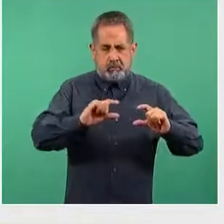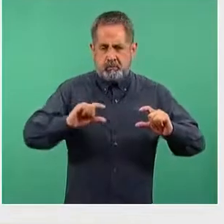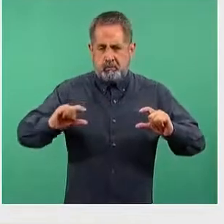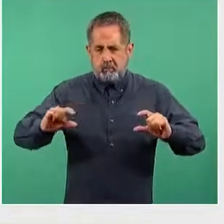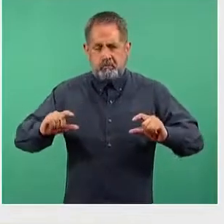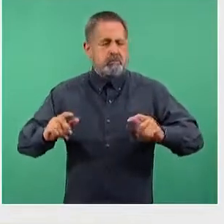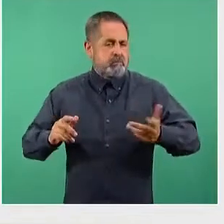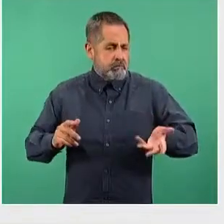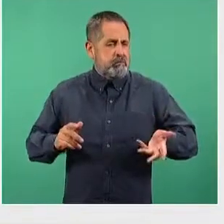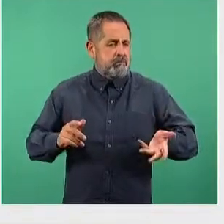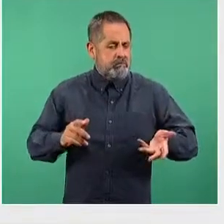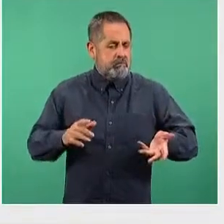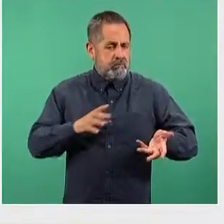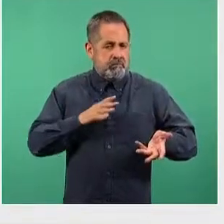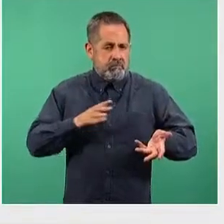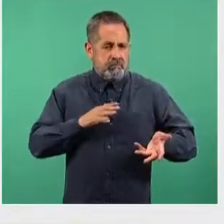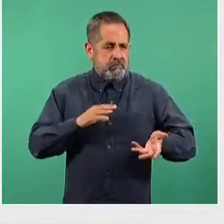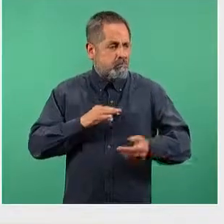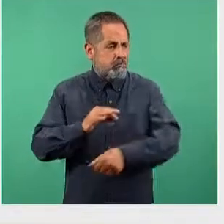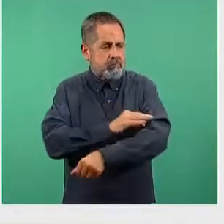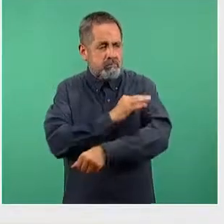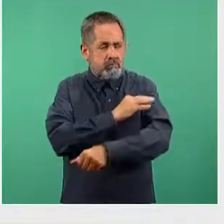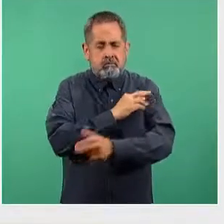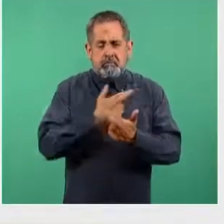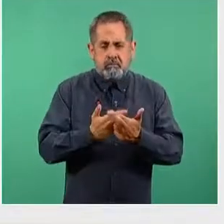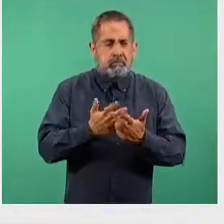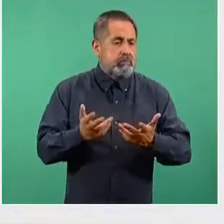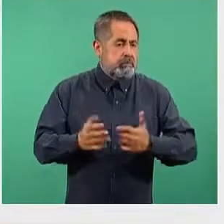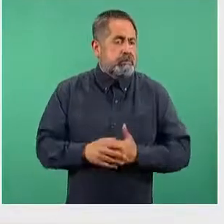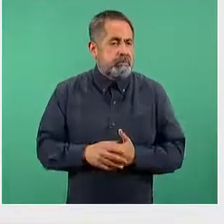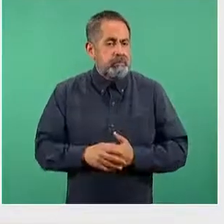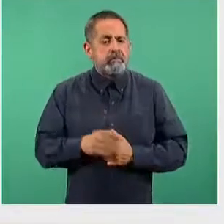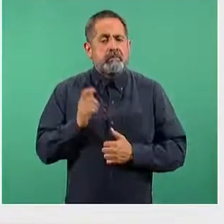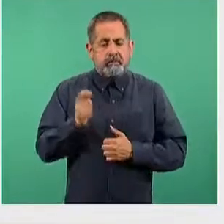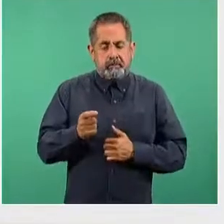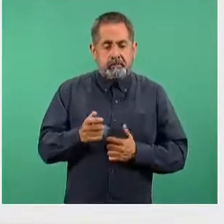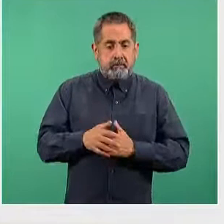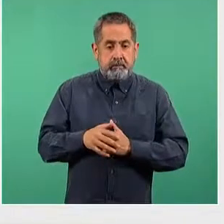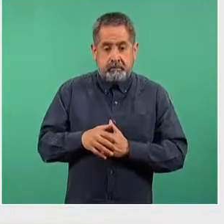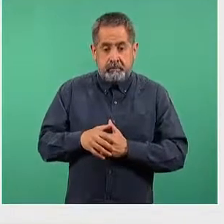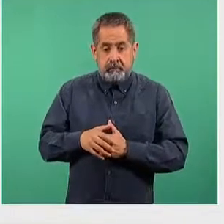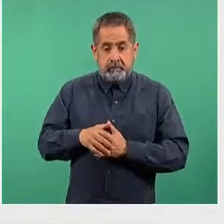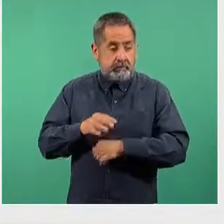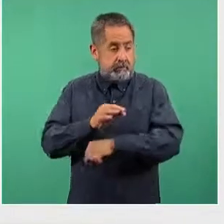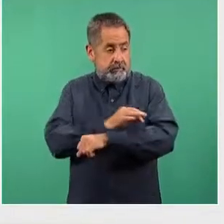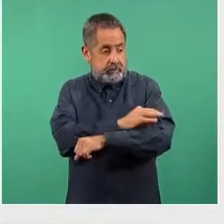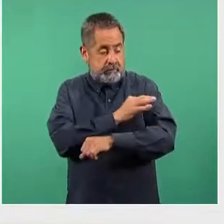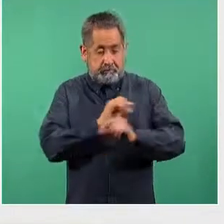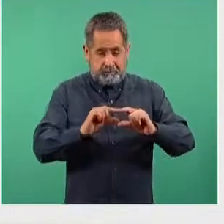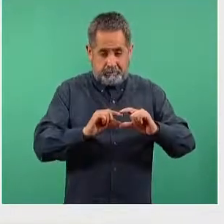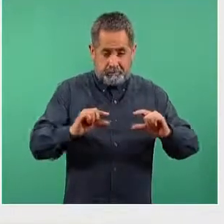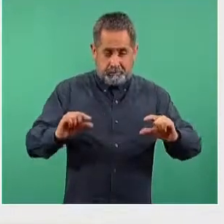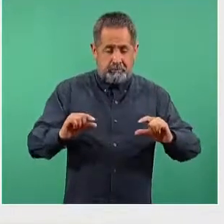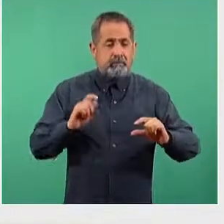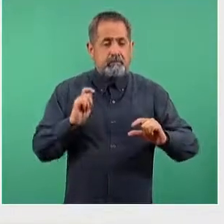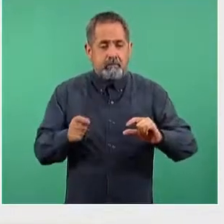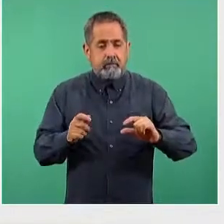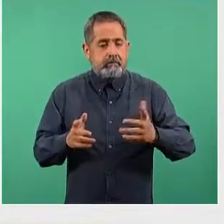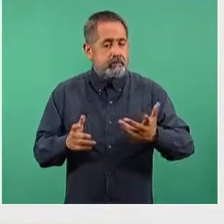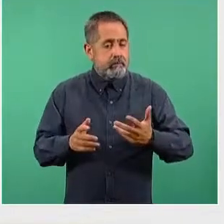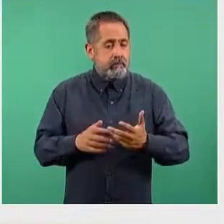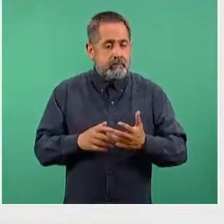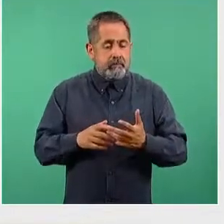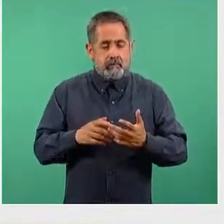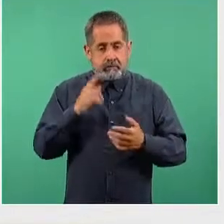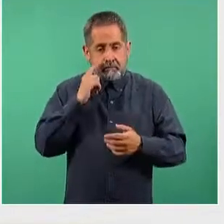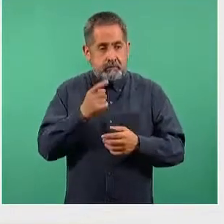16.085.750 las dosis que han llegado, y obviamente por la cantidad de dosis estamos hablando que ya en